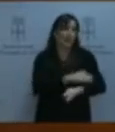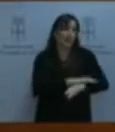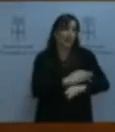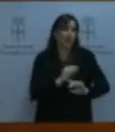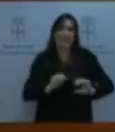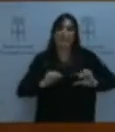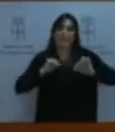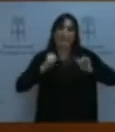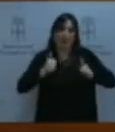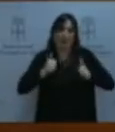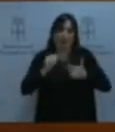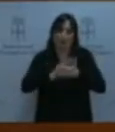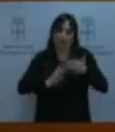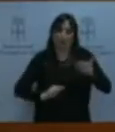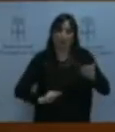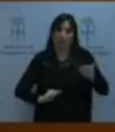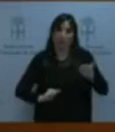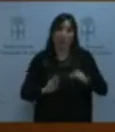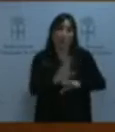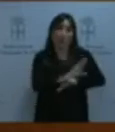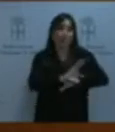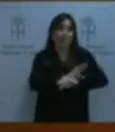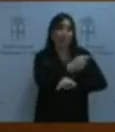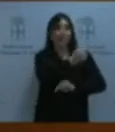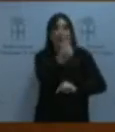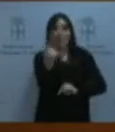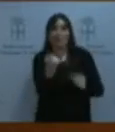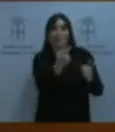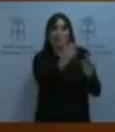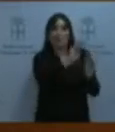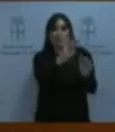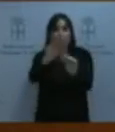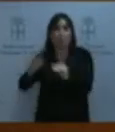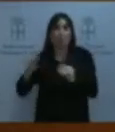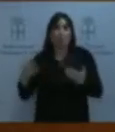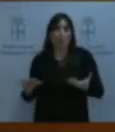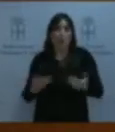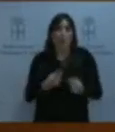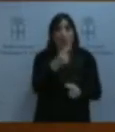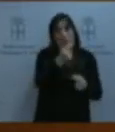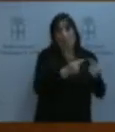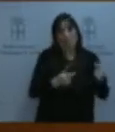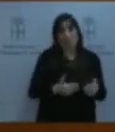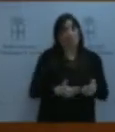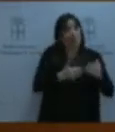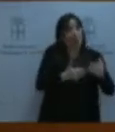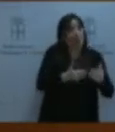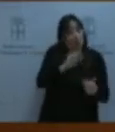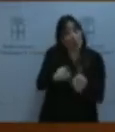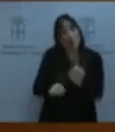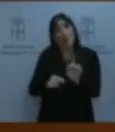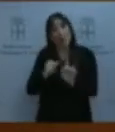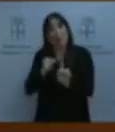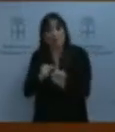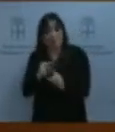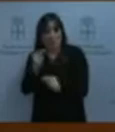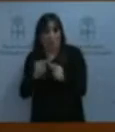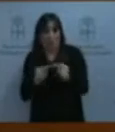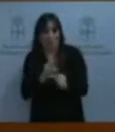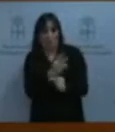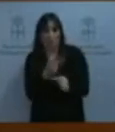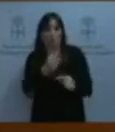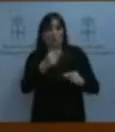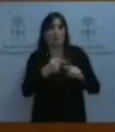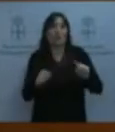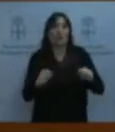consejerías, en las diferencias que hay entre un presupuesto prorrogado y los objetivos del presupuesto que ustedes plantearon, con el fin de hacerles frente, porque hay